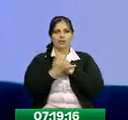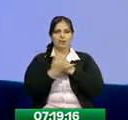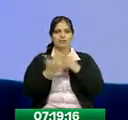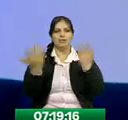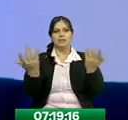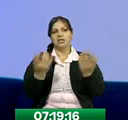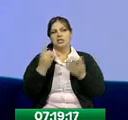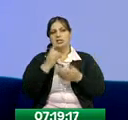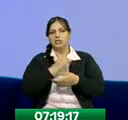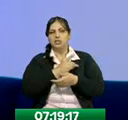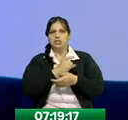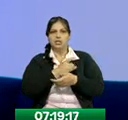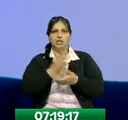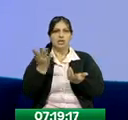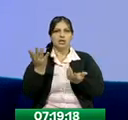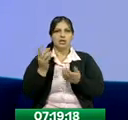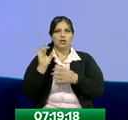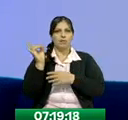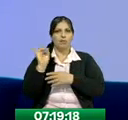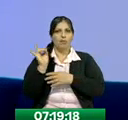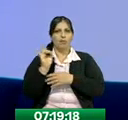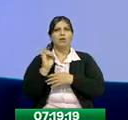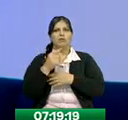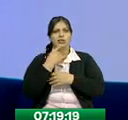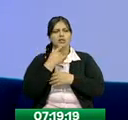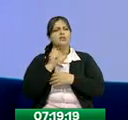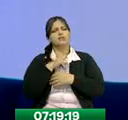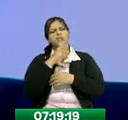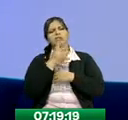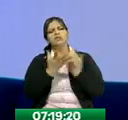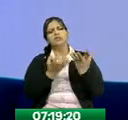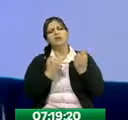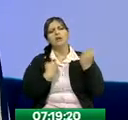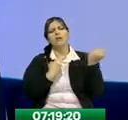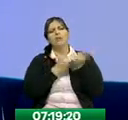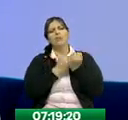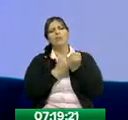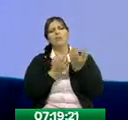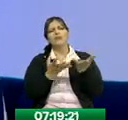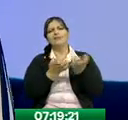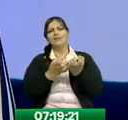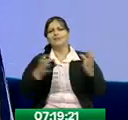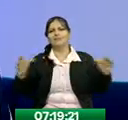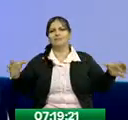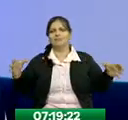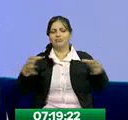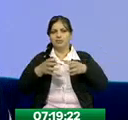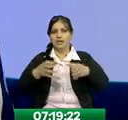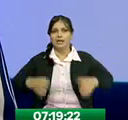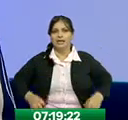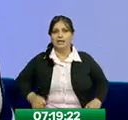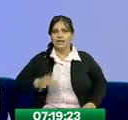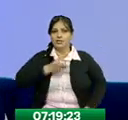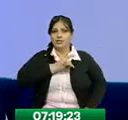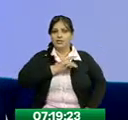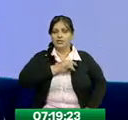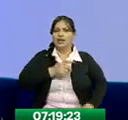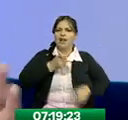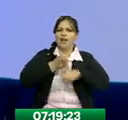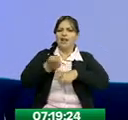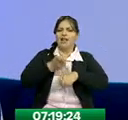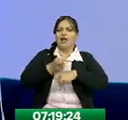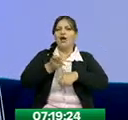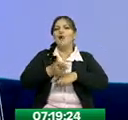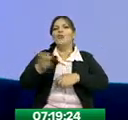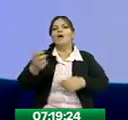Bolivia, han hecho ya, también están interesados, porque Chile está hablando también con Argentina, Paraguay y